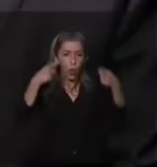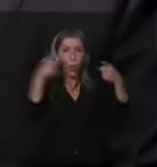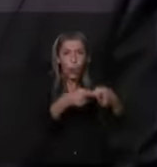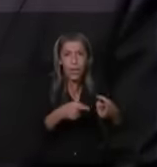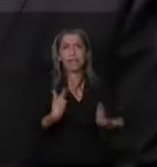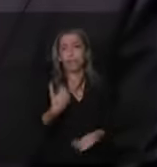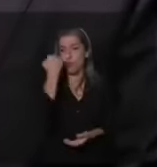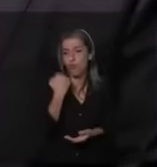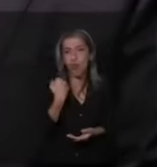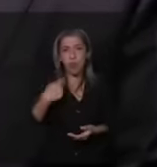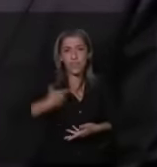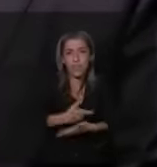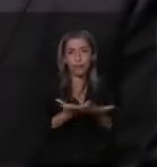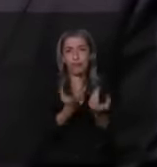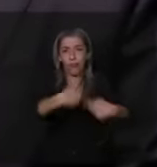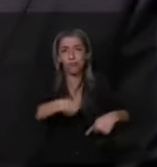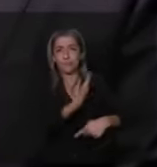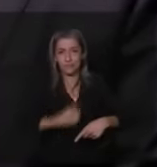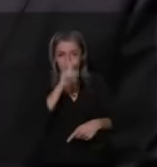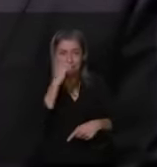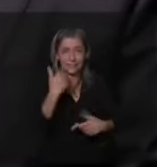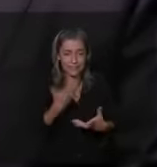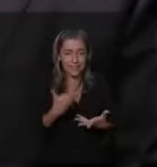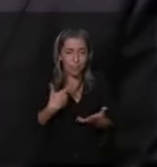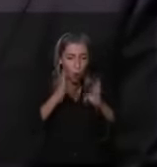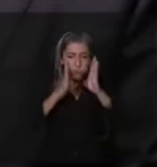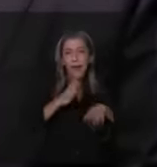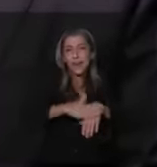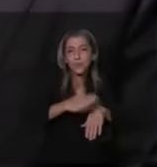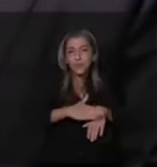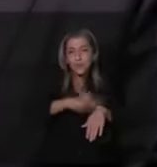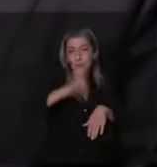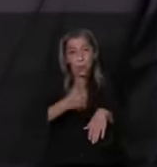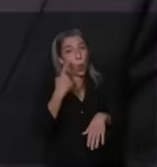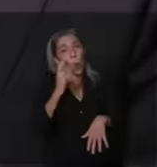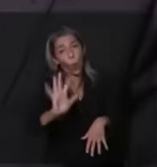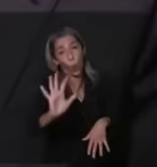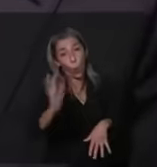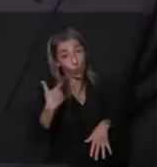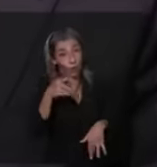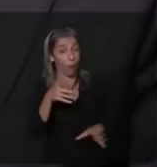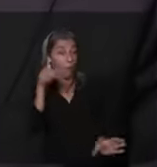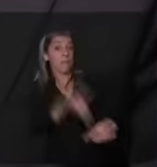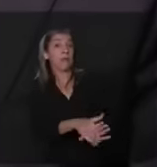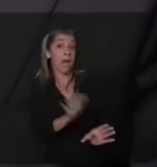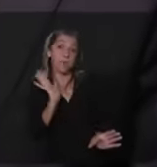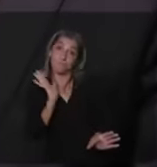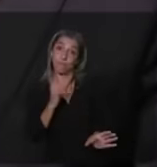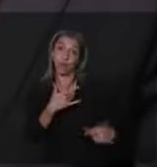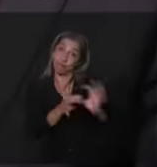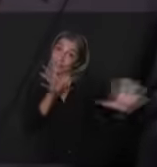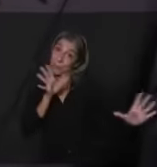de la sociedad donde intervenga el Estado, pero, digamos, cuidado porque hay un problema de dependencias,